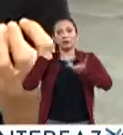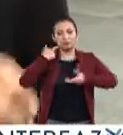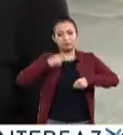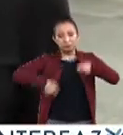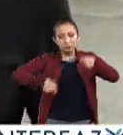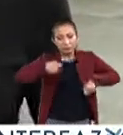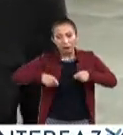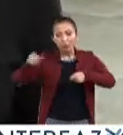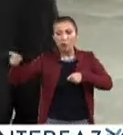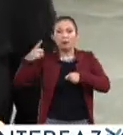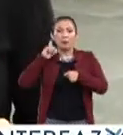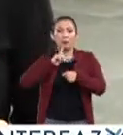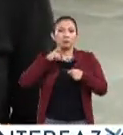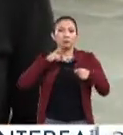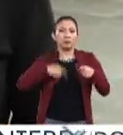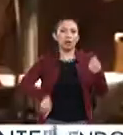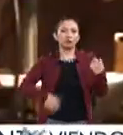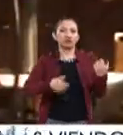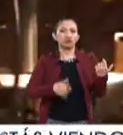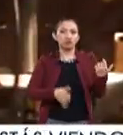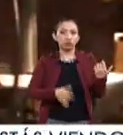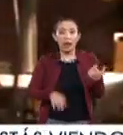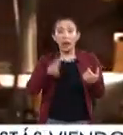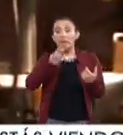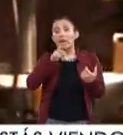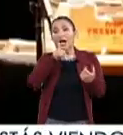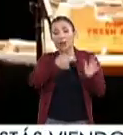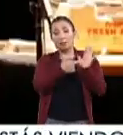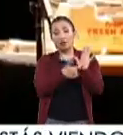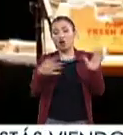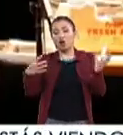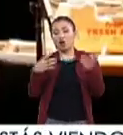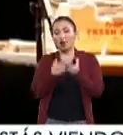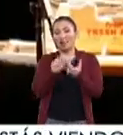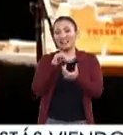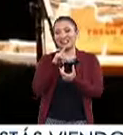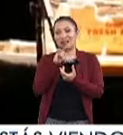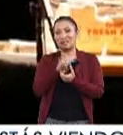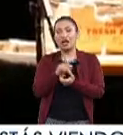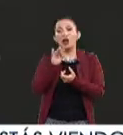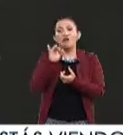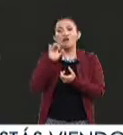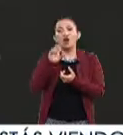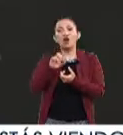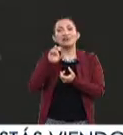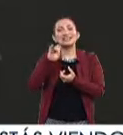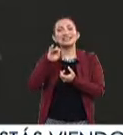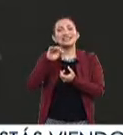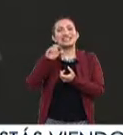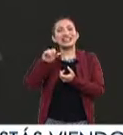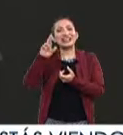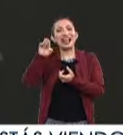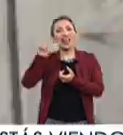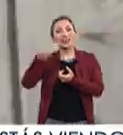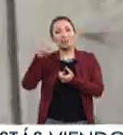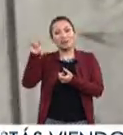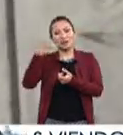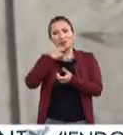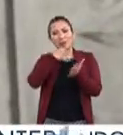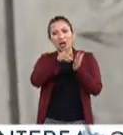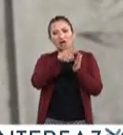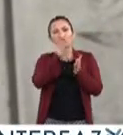percusionista y una contrabajista. Vega presenta junto con el ensamble Four Darks in Red, basada en la obra homónima del